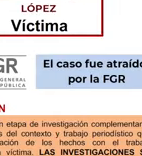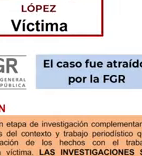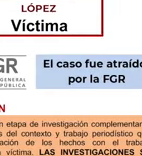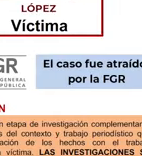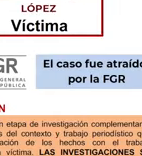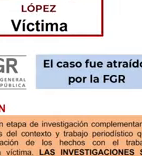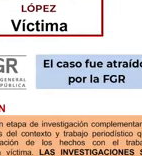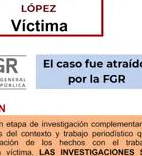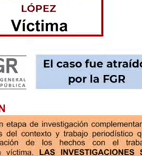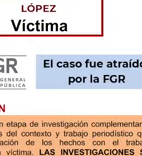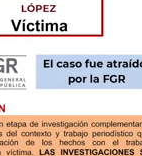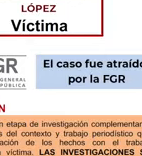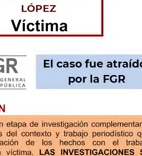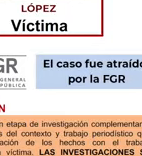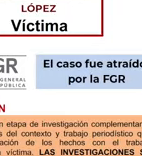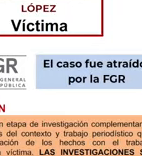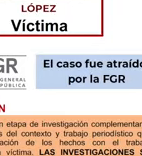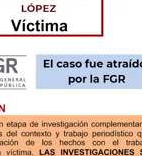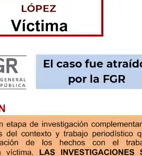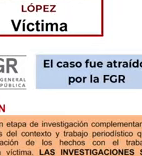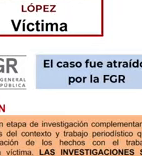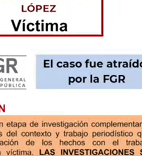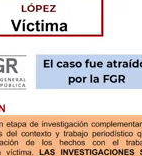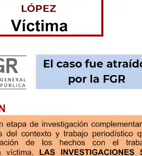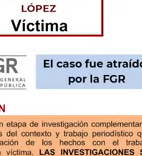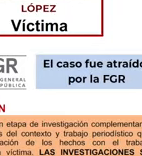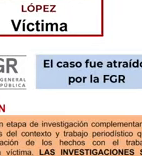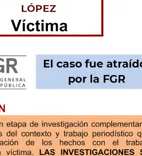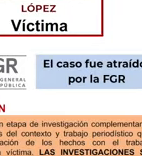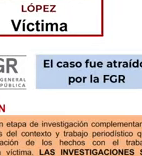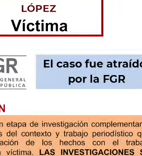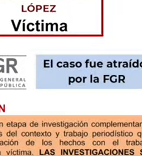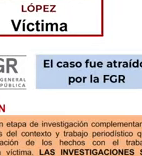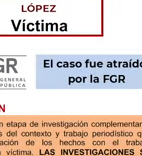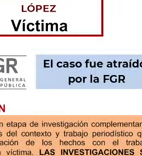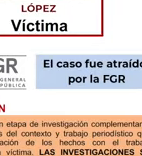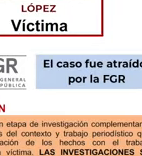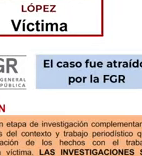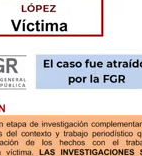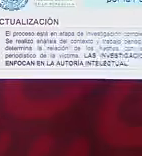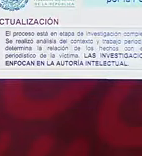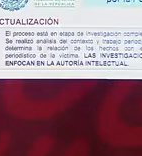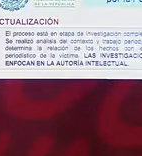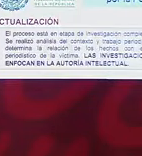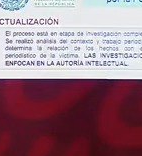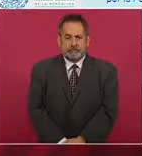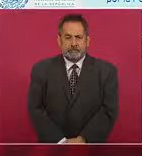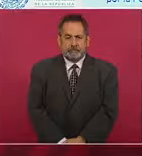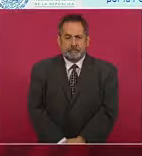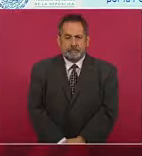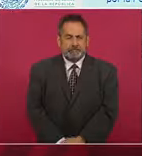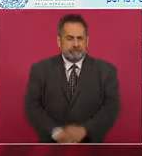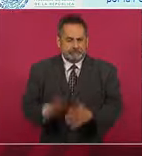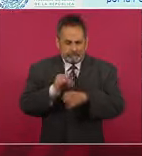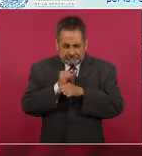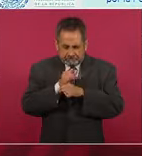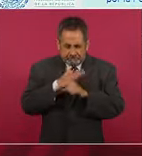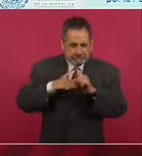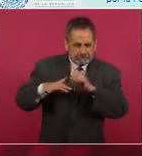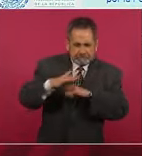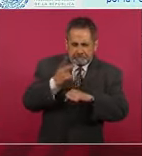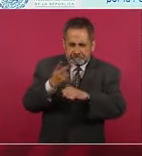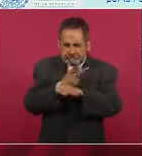de Expresión. El proceso está en la etapa de investigación complementaria y se realizó análisis del contexto